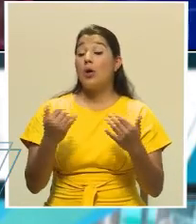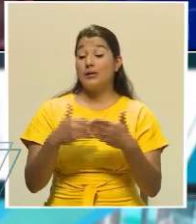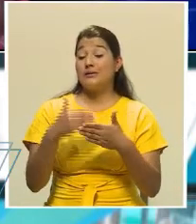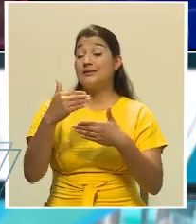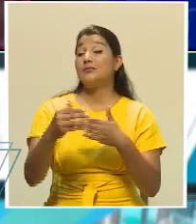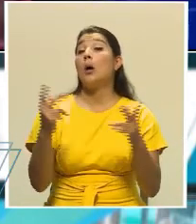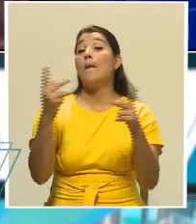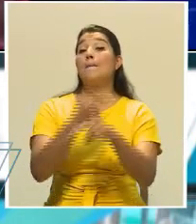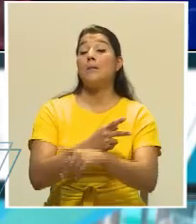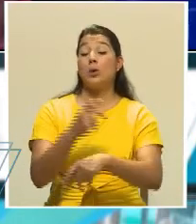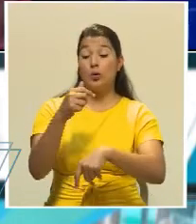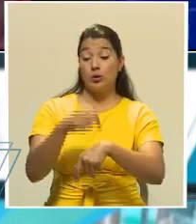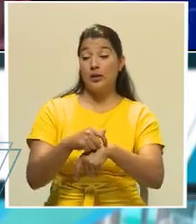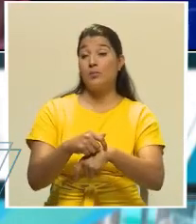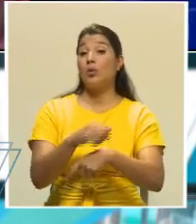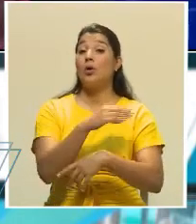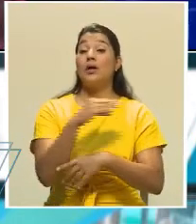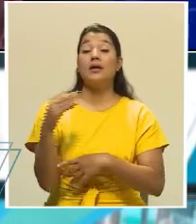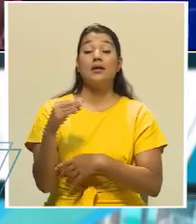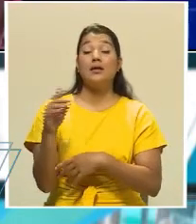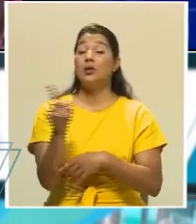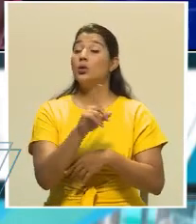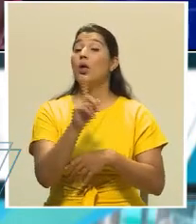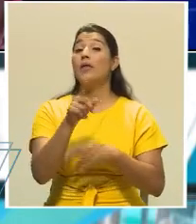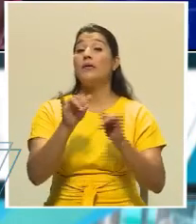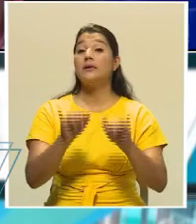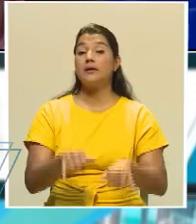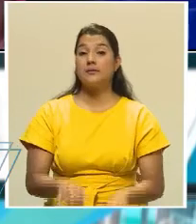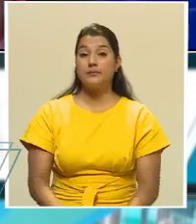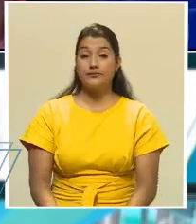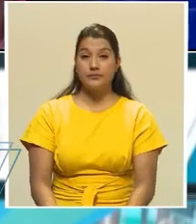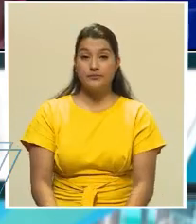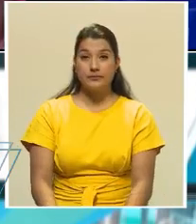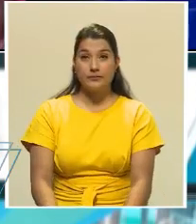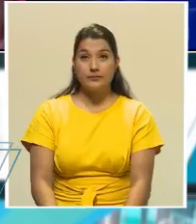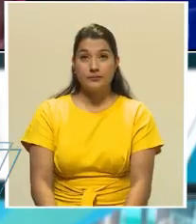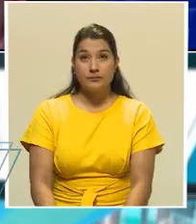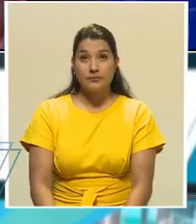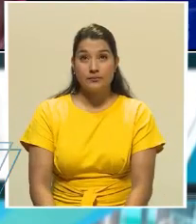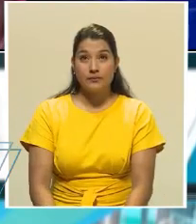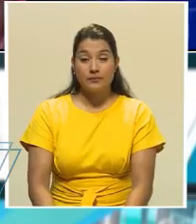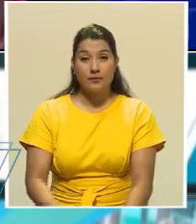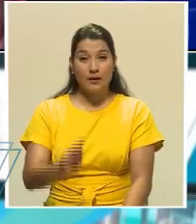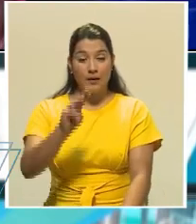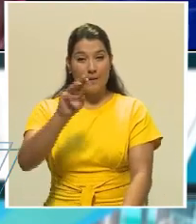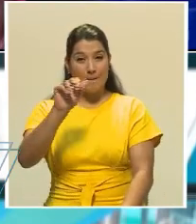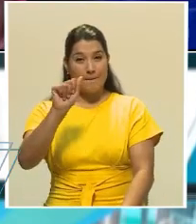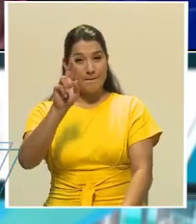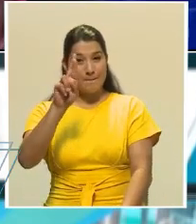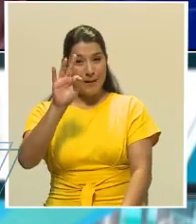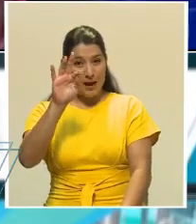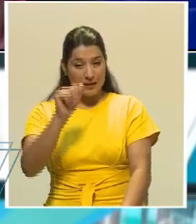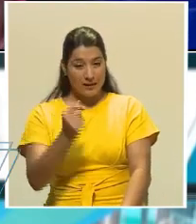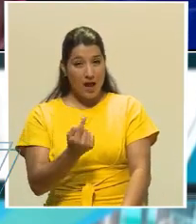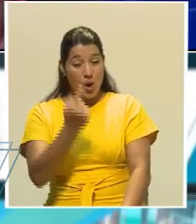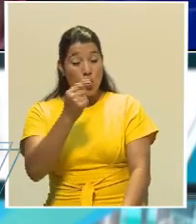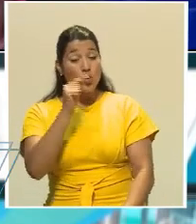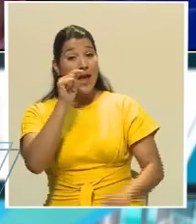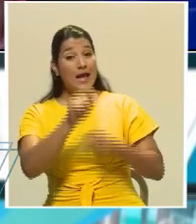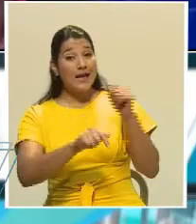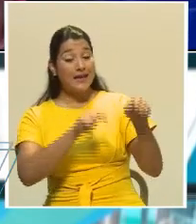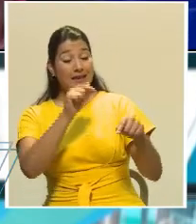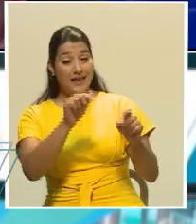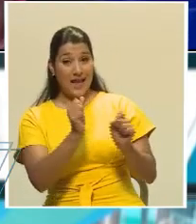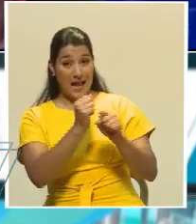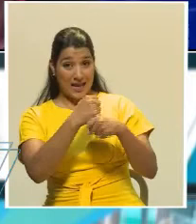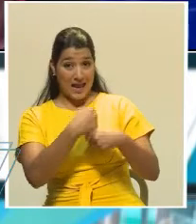vendrán si no se toman decisiones. Doña Marta, una de las mayores críticas que se le